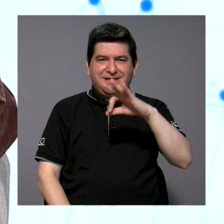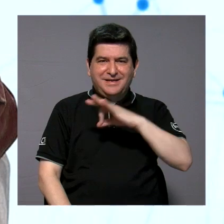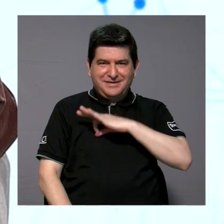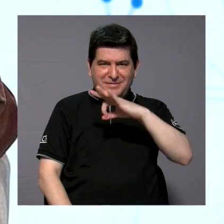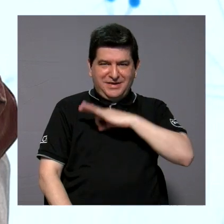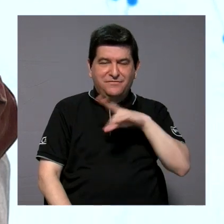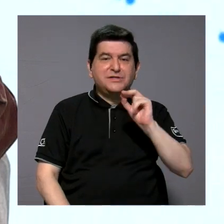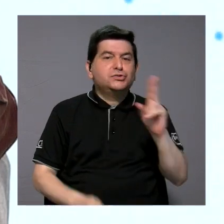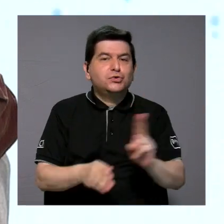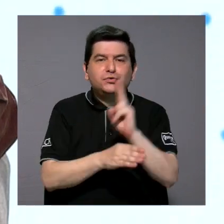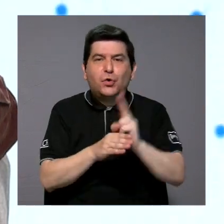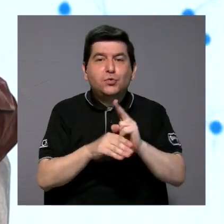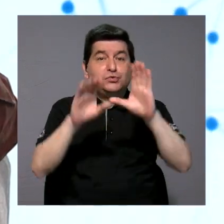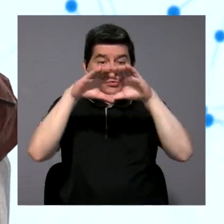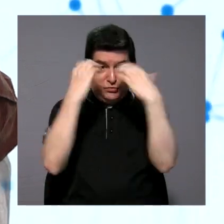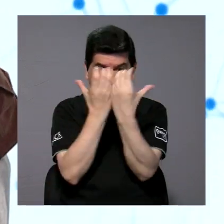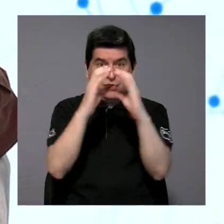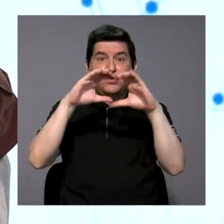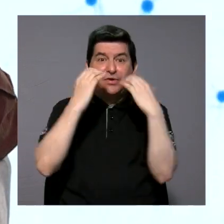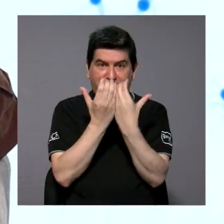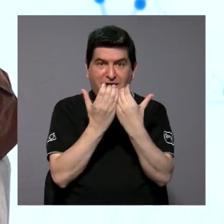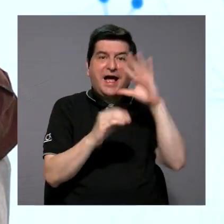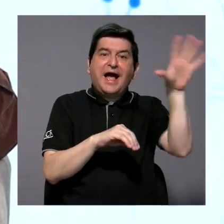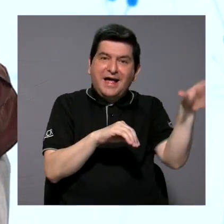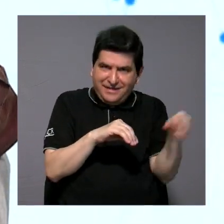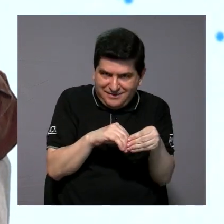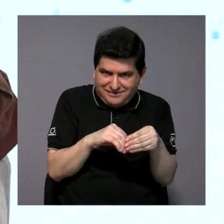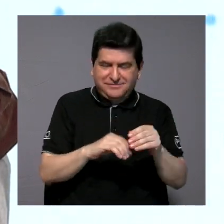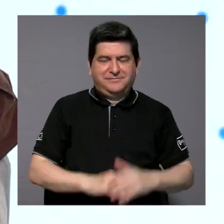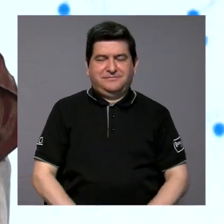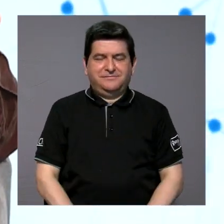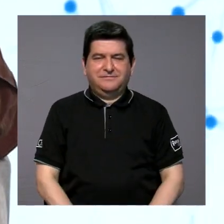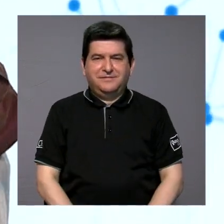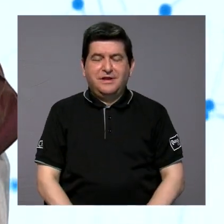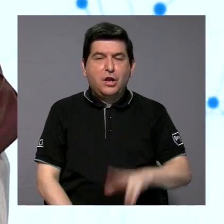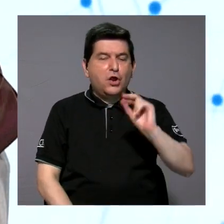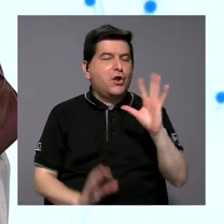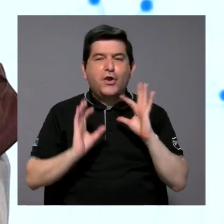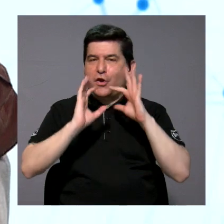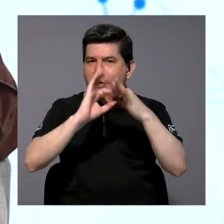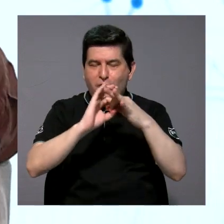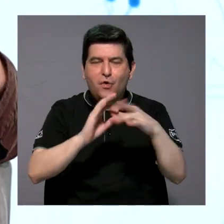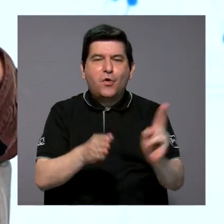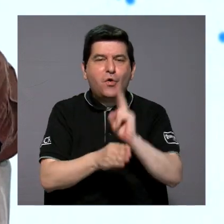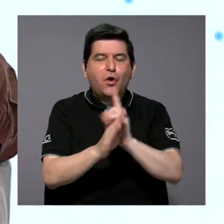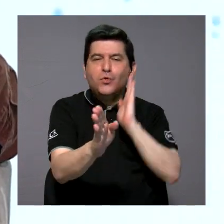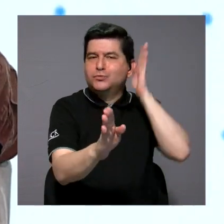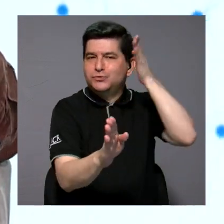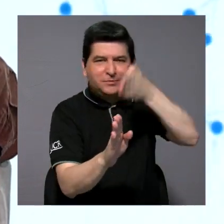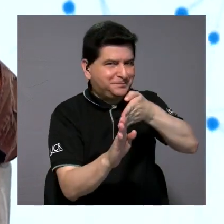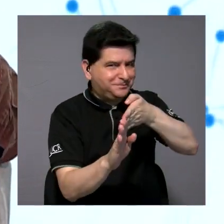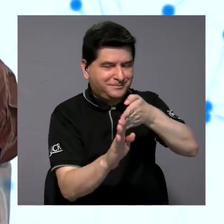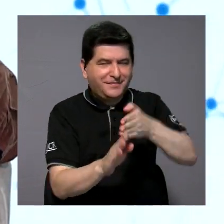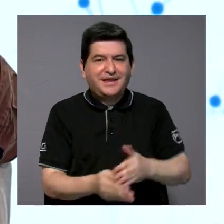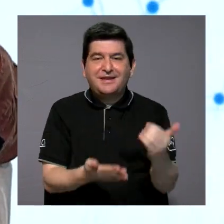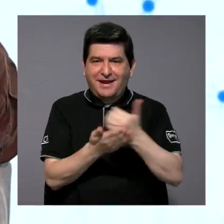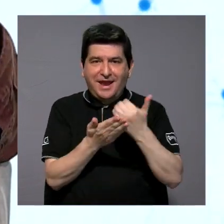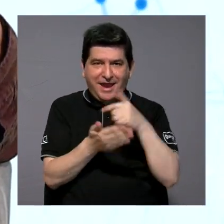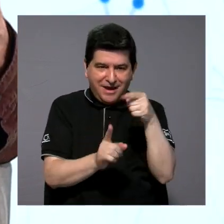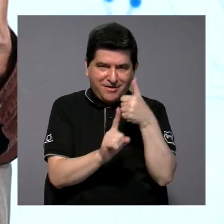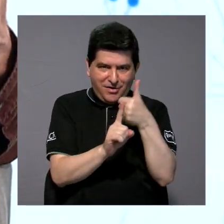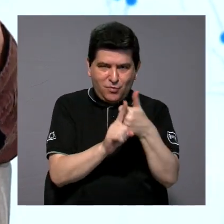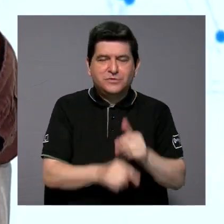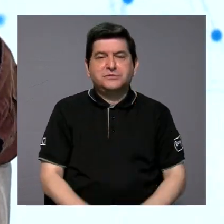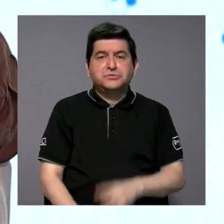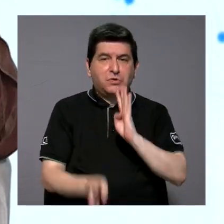una categoría de beneficios adicionales que no están relacionados con el uso directo del recurso, como